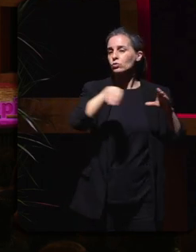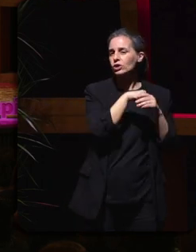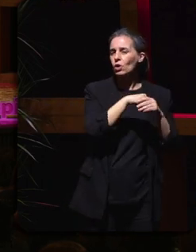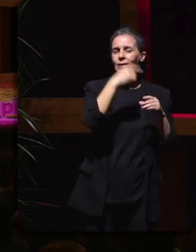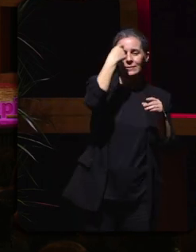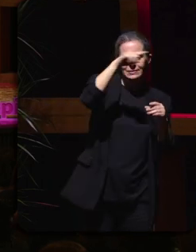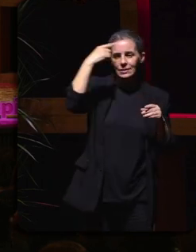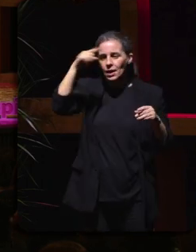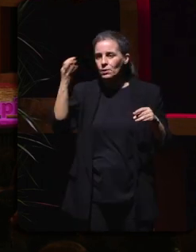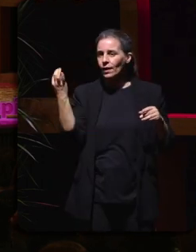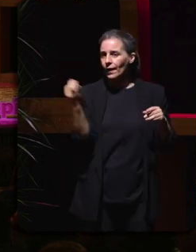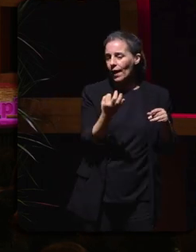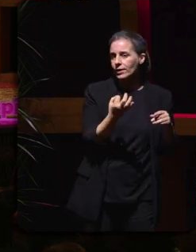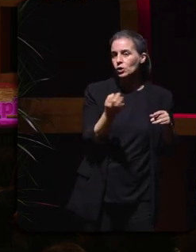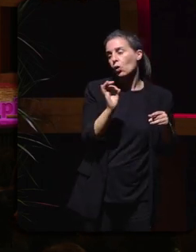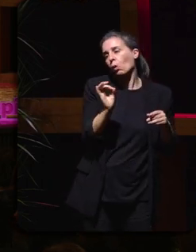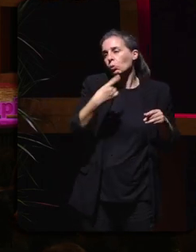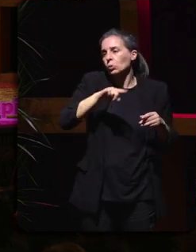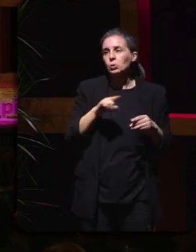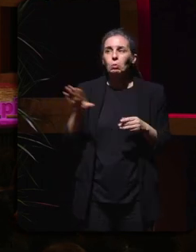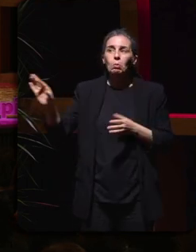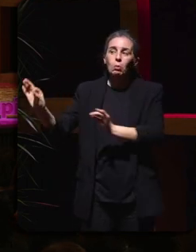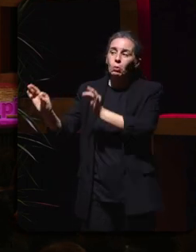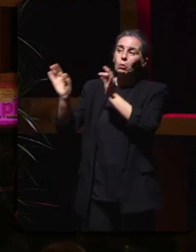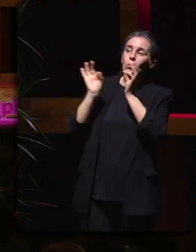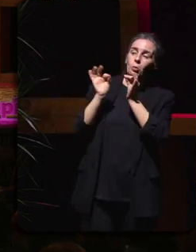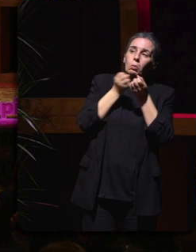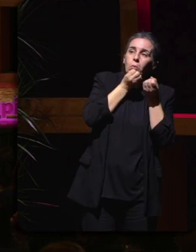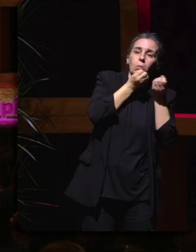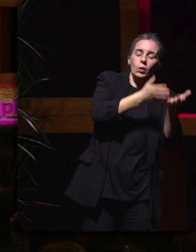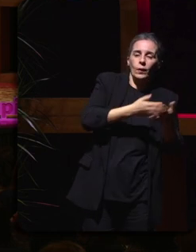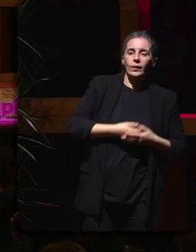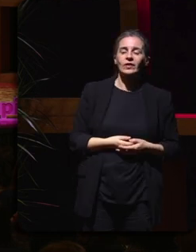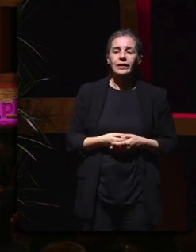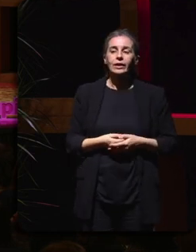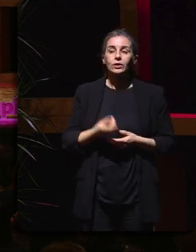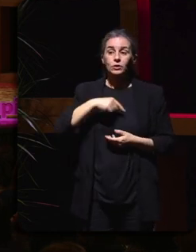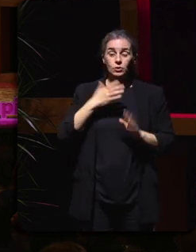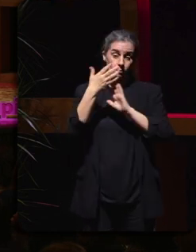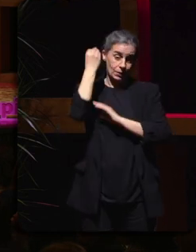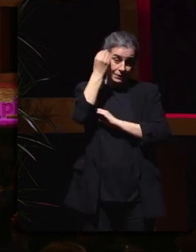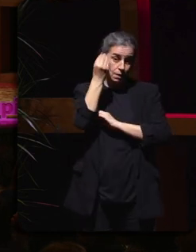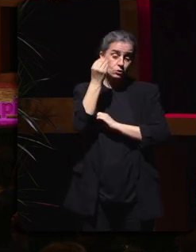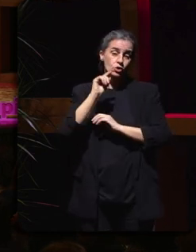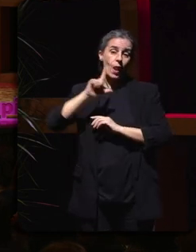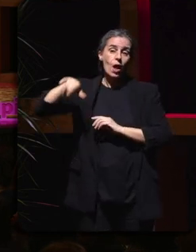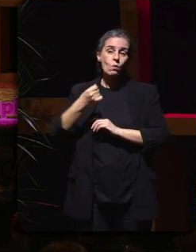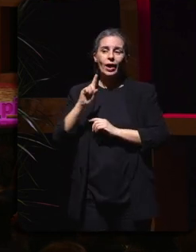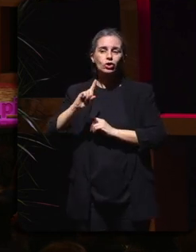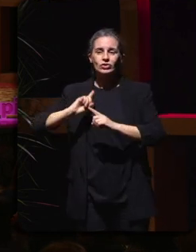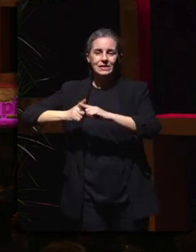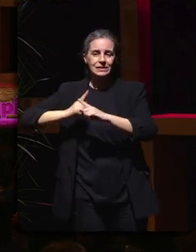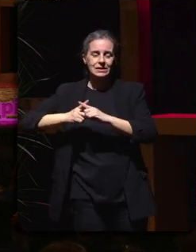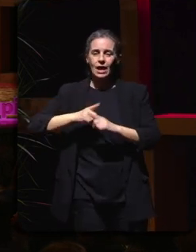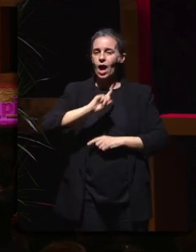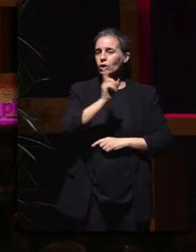hablando de lo que nos han dicho que es porque cuando pensamos el lenguaje nos exista y el lenguaje inclusivo pensamos que